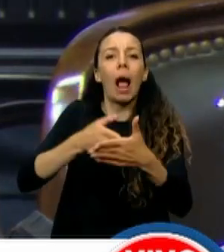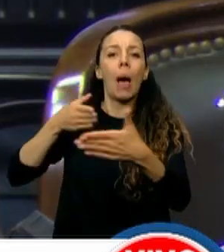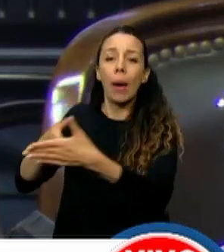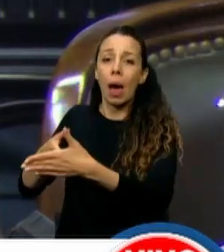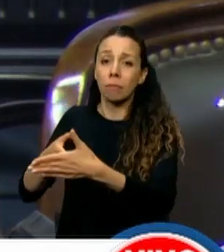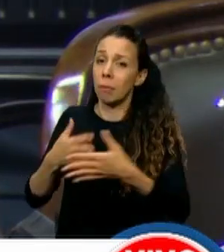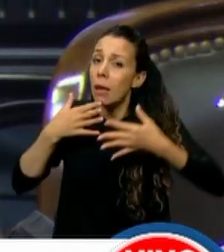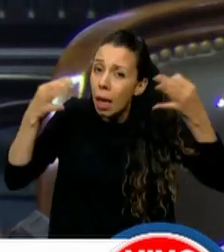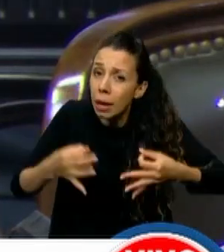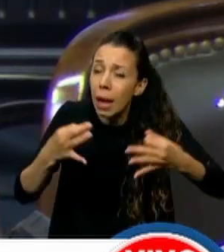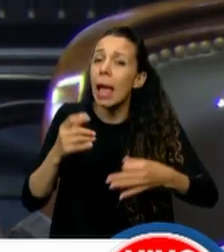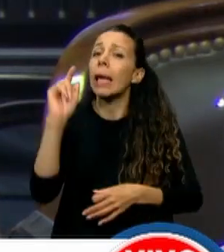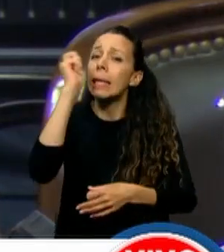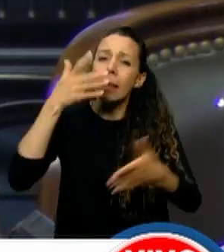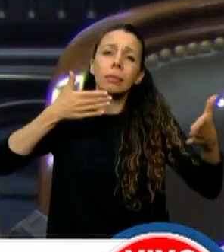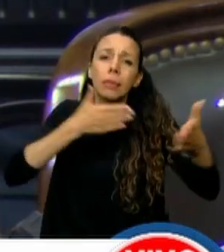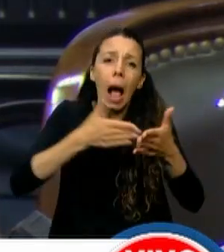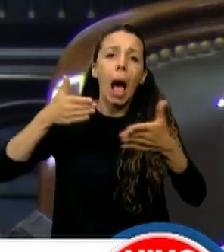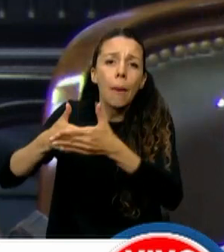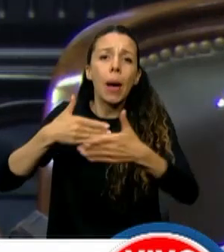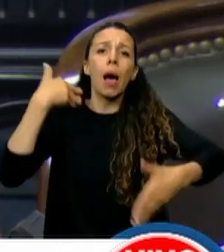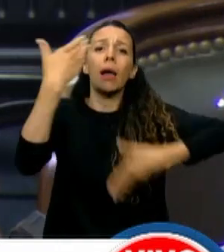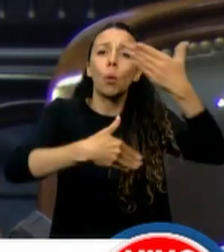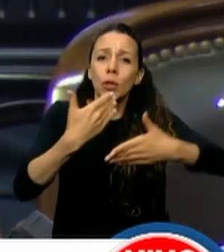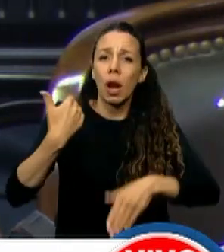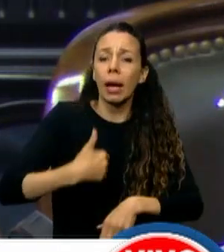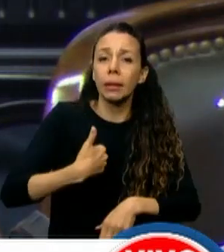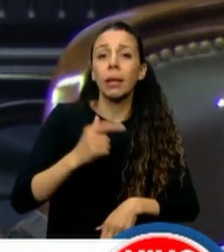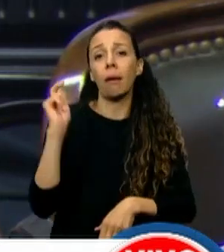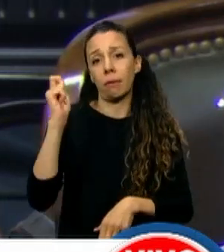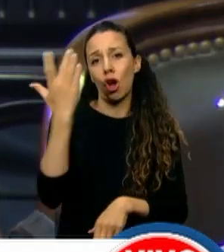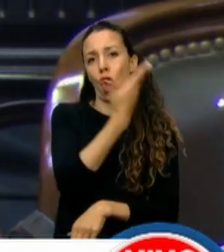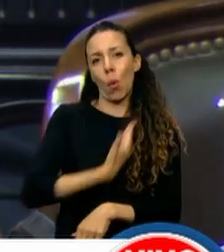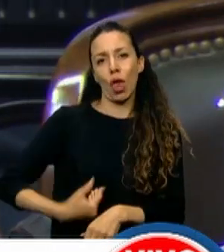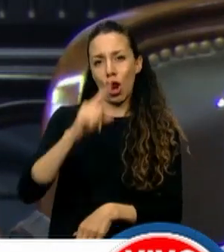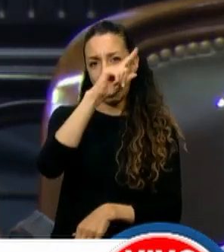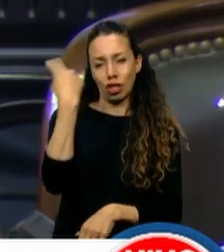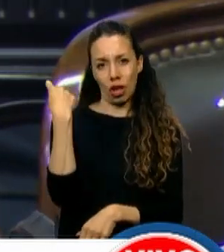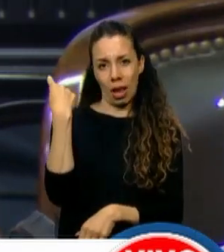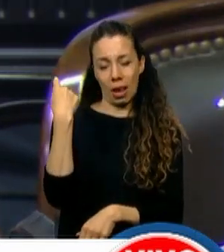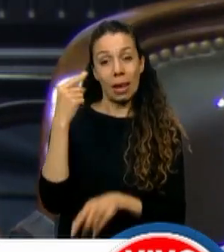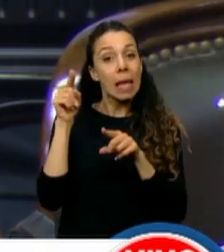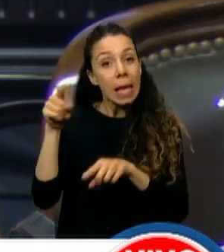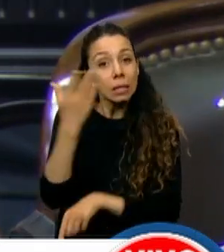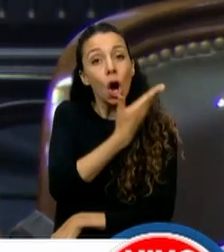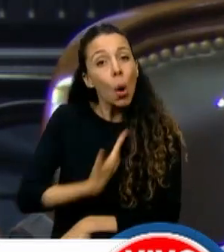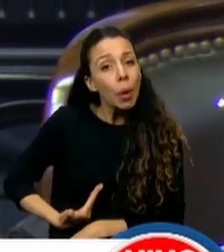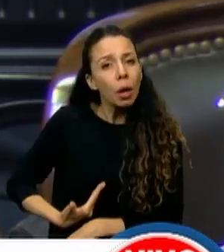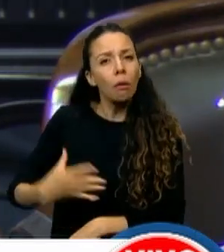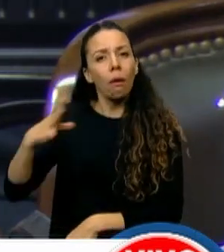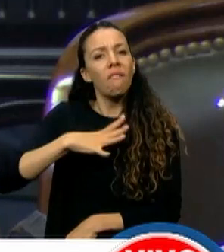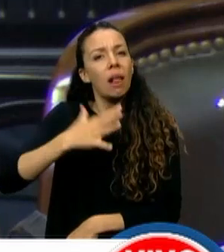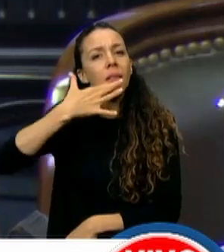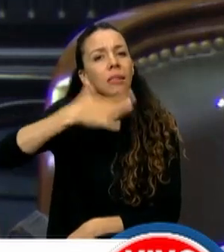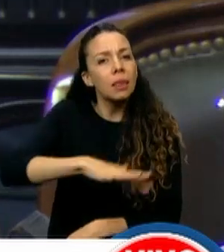de la Argentina es el gobierno nacional. Un gobierno que no entendió el mensaje de las